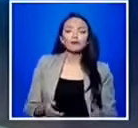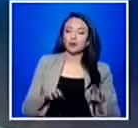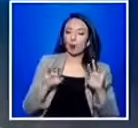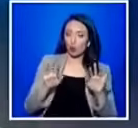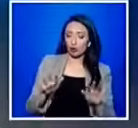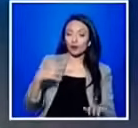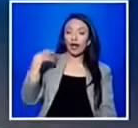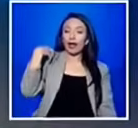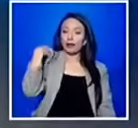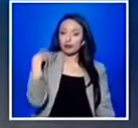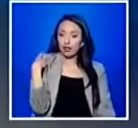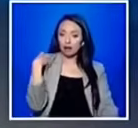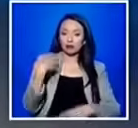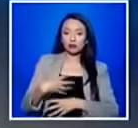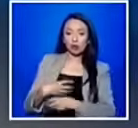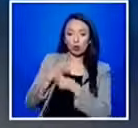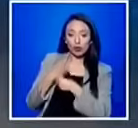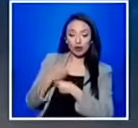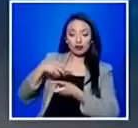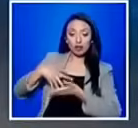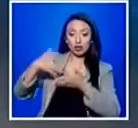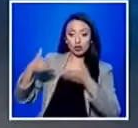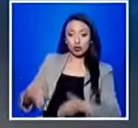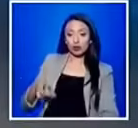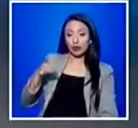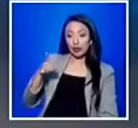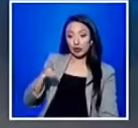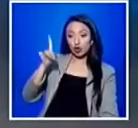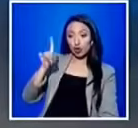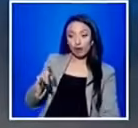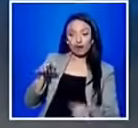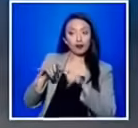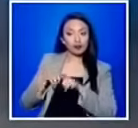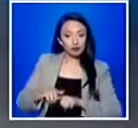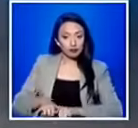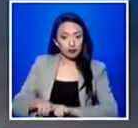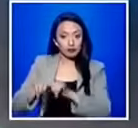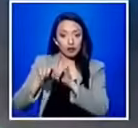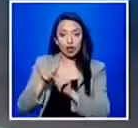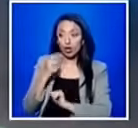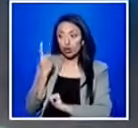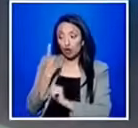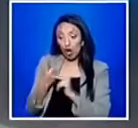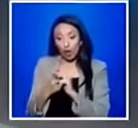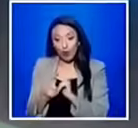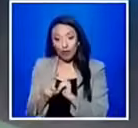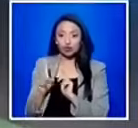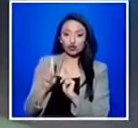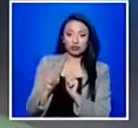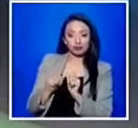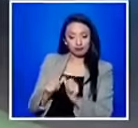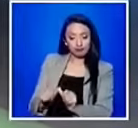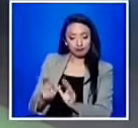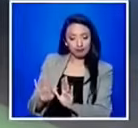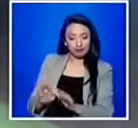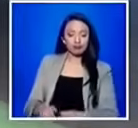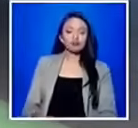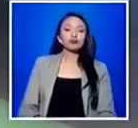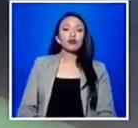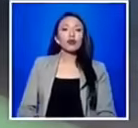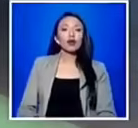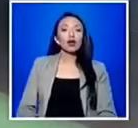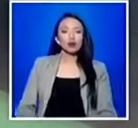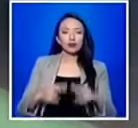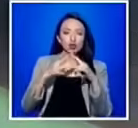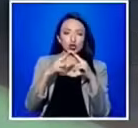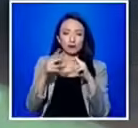alumnos en este regreso a clases. Operativos que se deben mantener, sí, sobre todo, no solamente en el inicio, sino constantemente. Pero bueno, vamos a conocer de